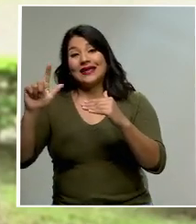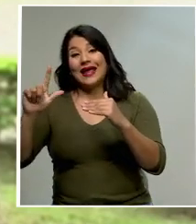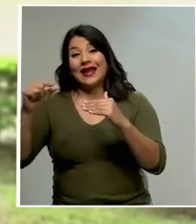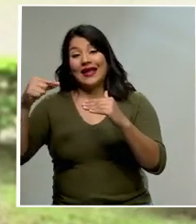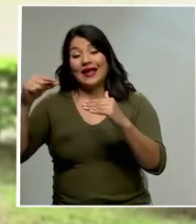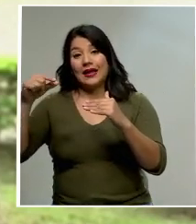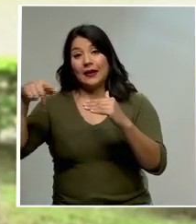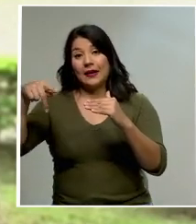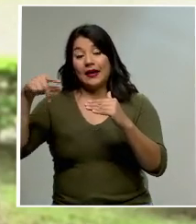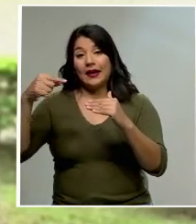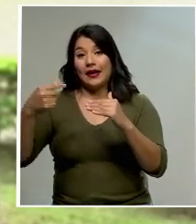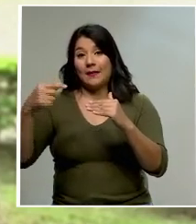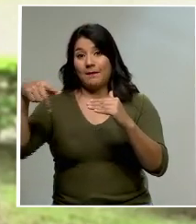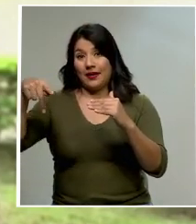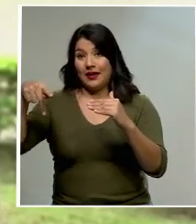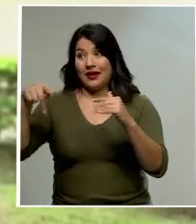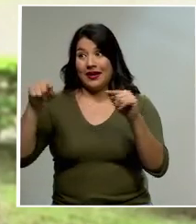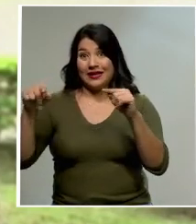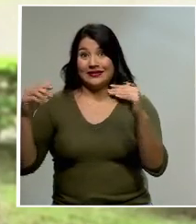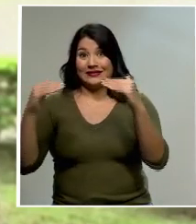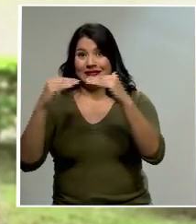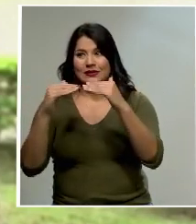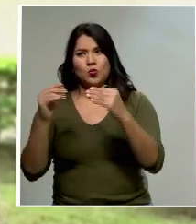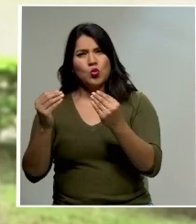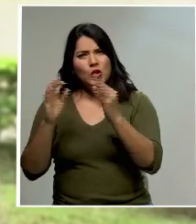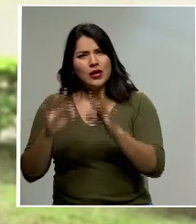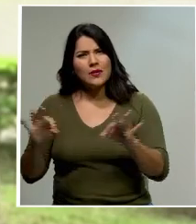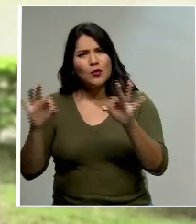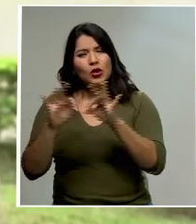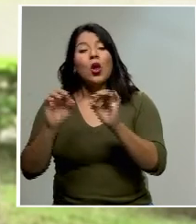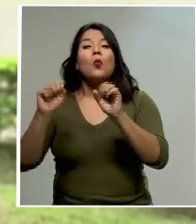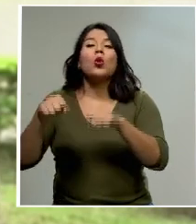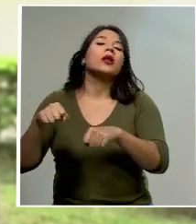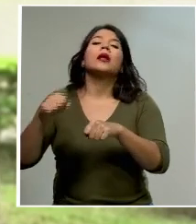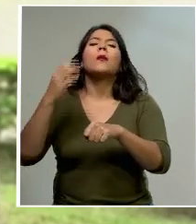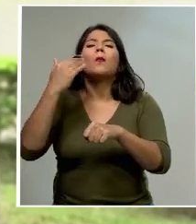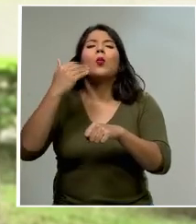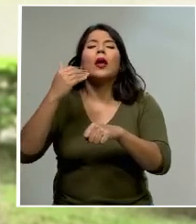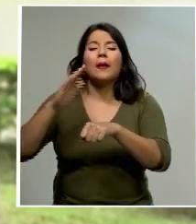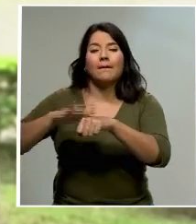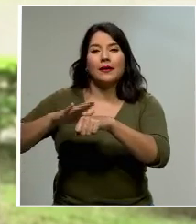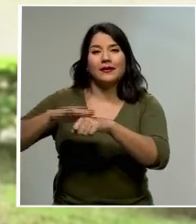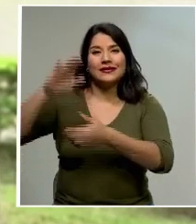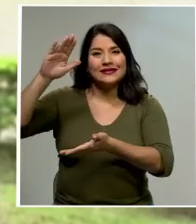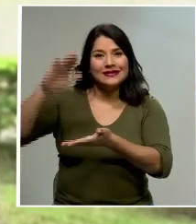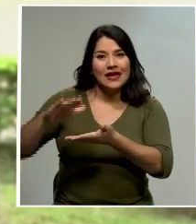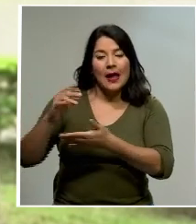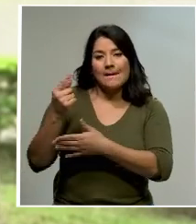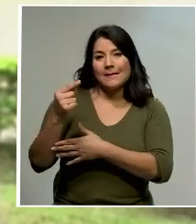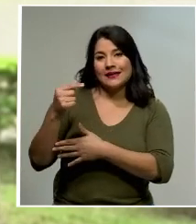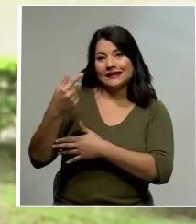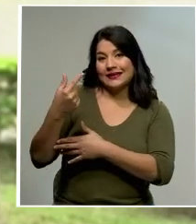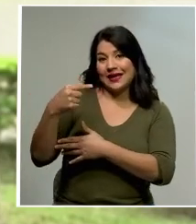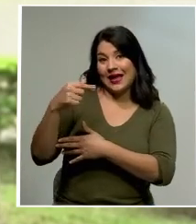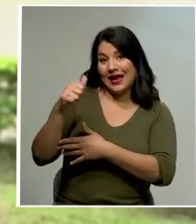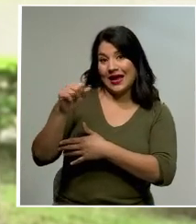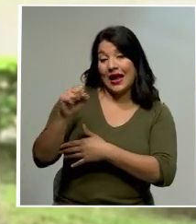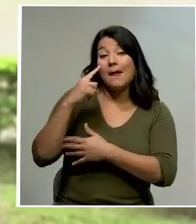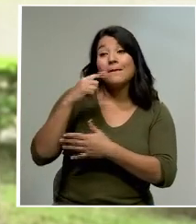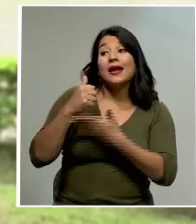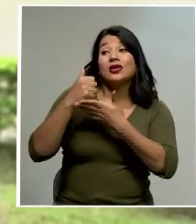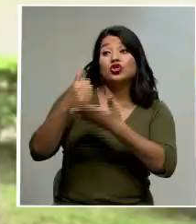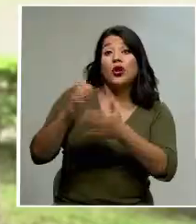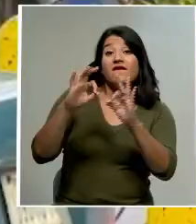también es muy valiosa porque podría contribuir a reducir el precio del gas y con esto impactar en positivo tanto a las familias como a